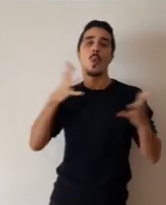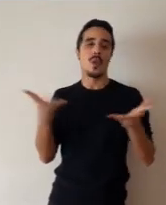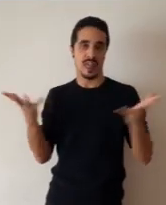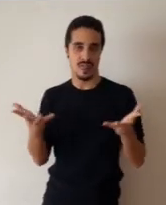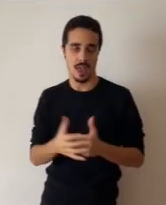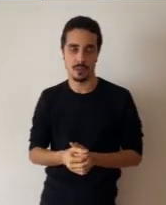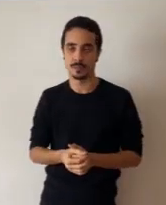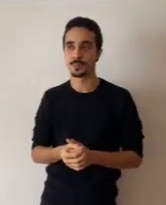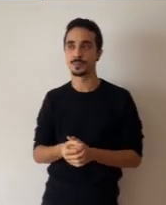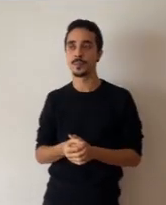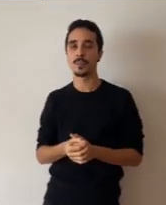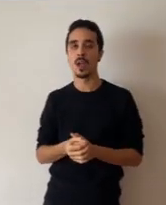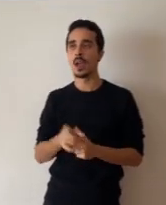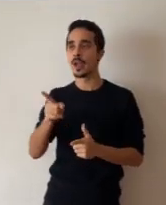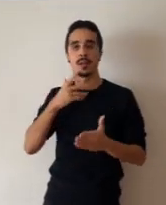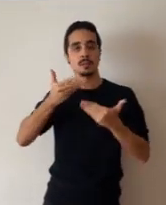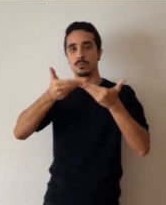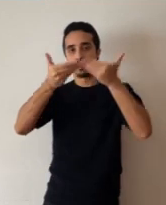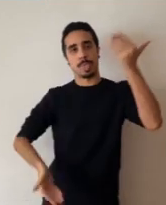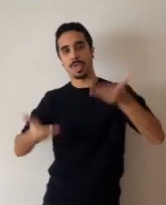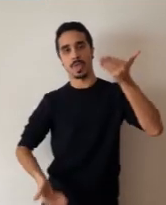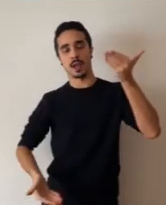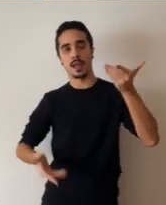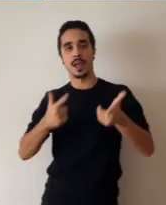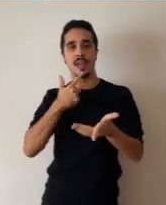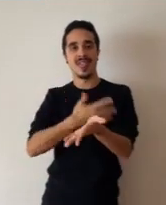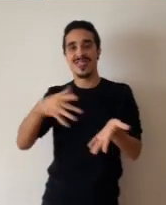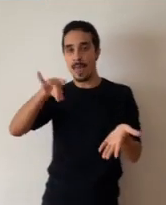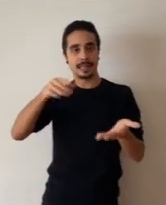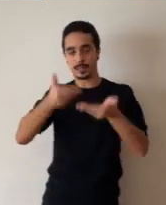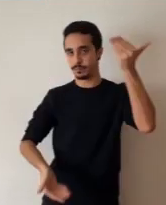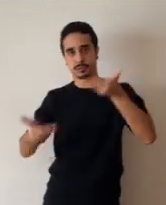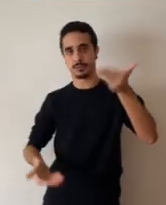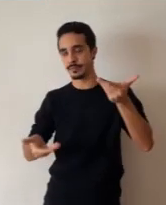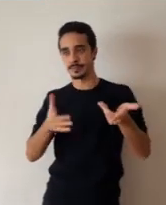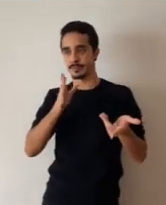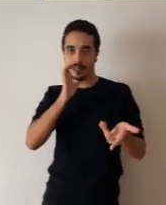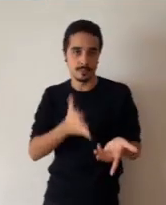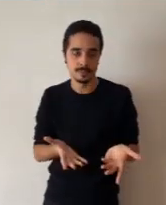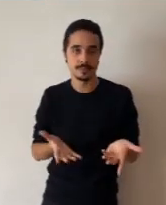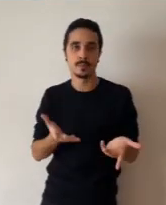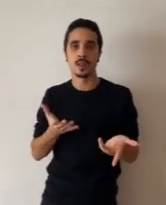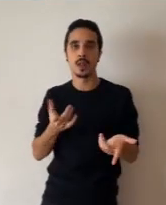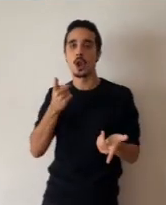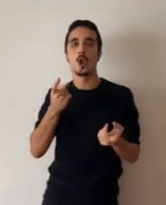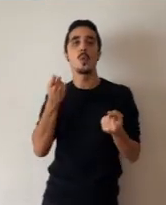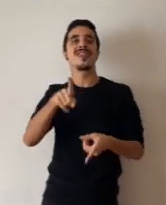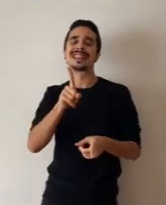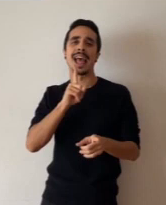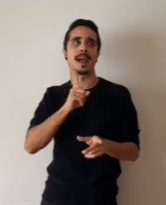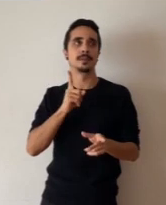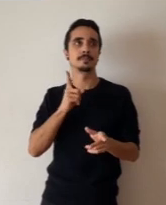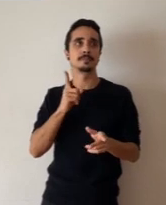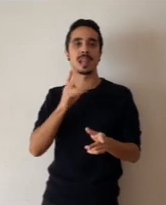servicio de urgencias, que tienen una descompensación de su diabetes que no precisa